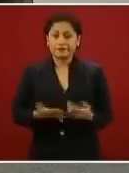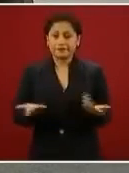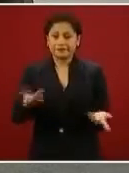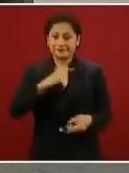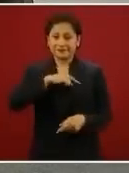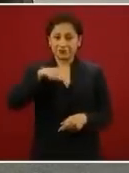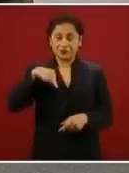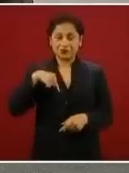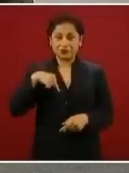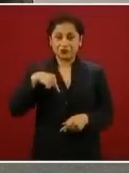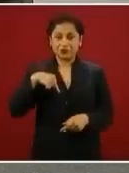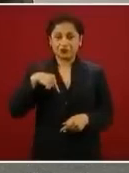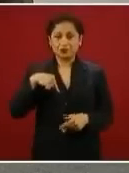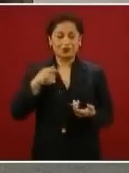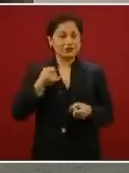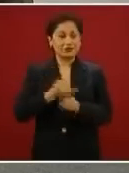Nosotros no podemos